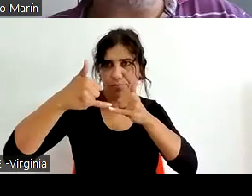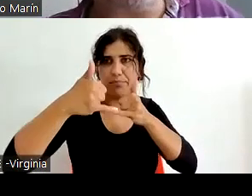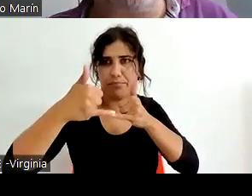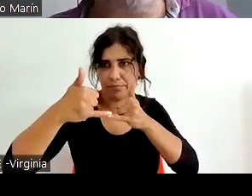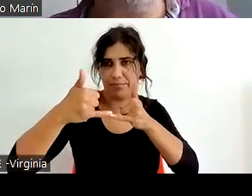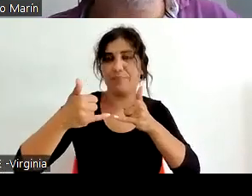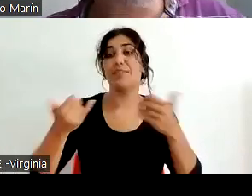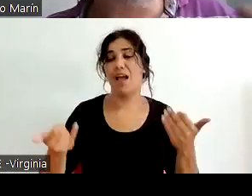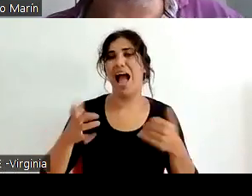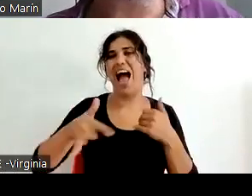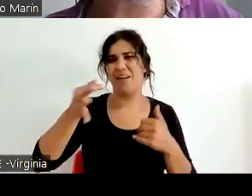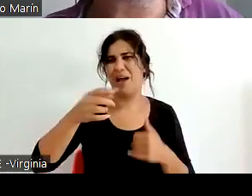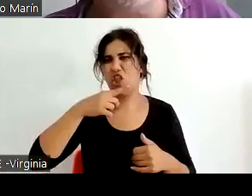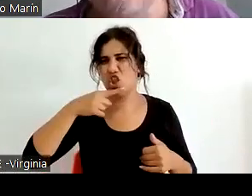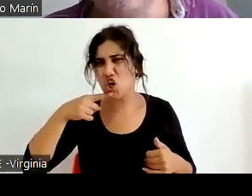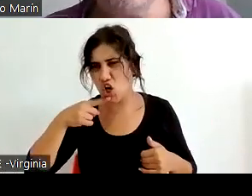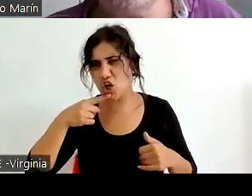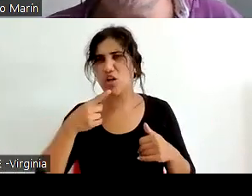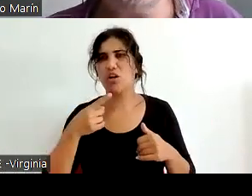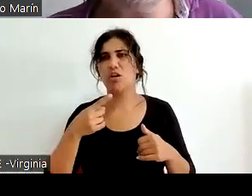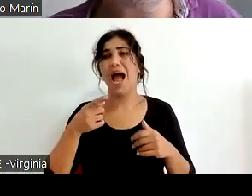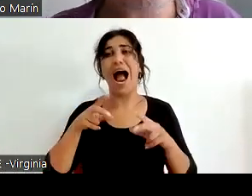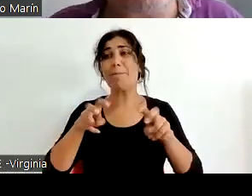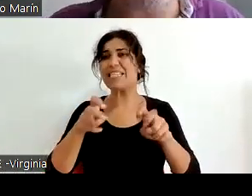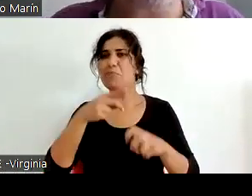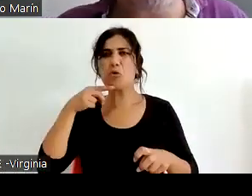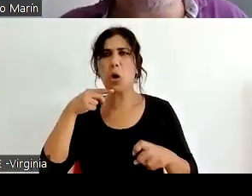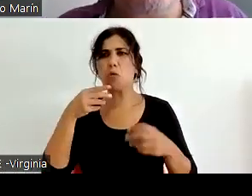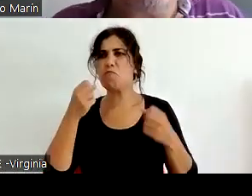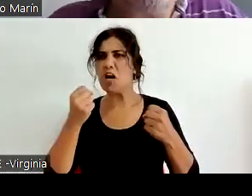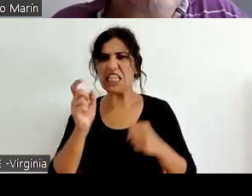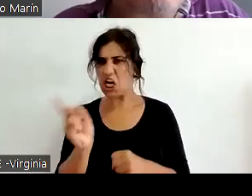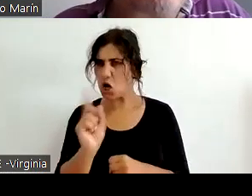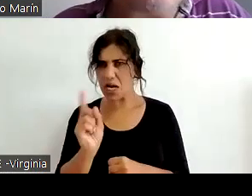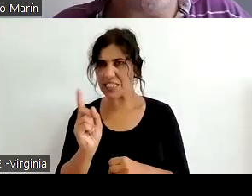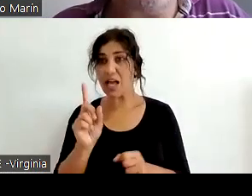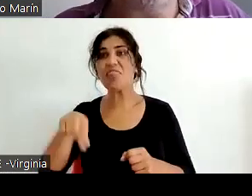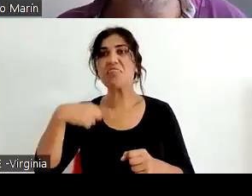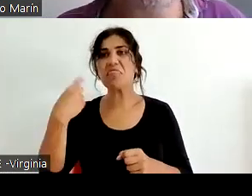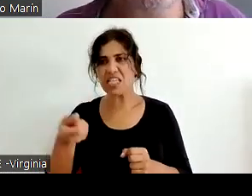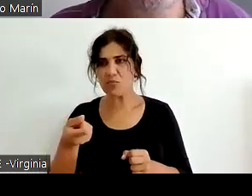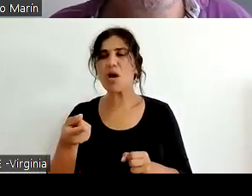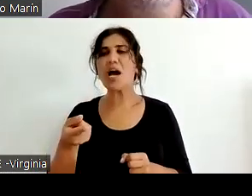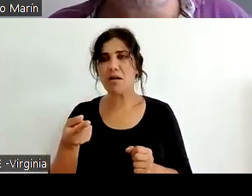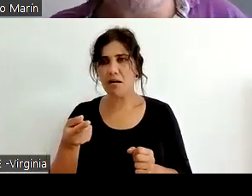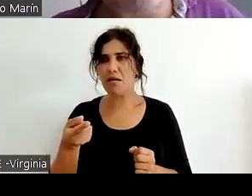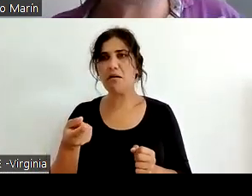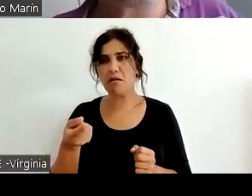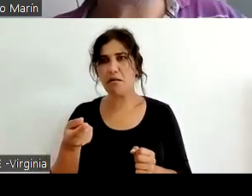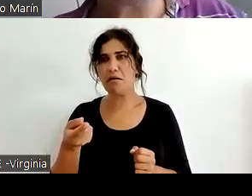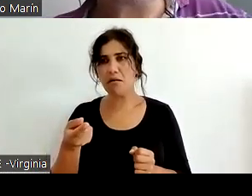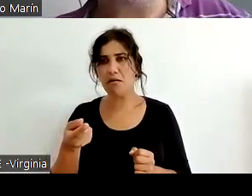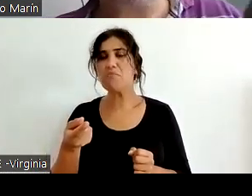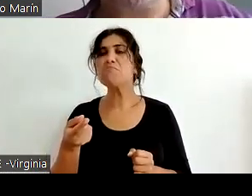gesto, aparecerá dolor. Inicialmente el dolor no es muy intenso, hay como sí, un pinchacito, pero el